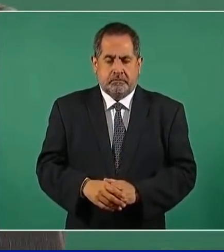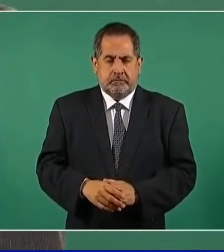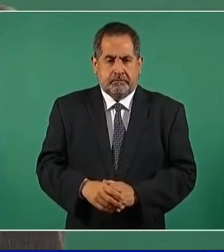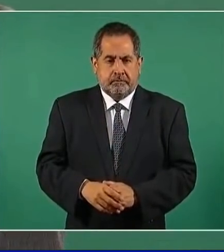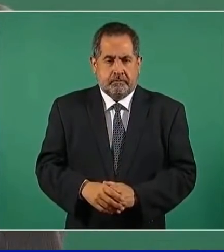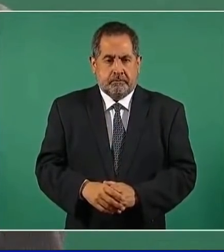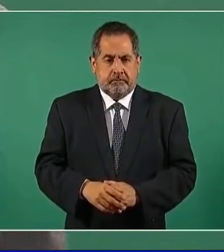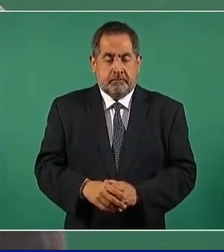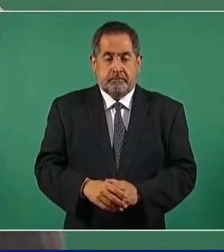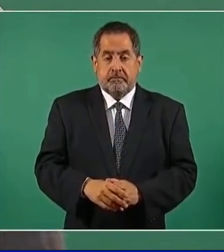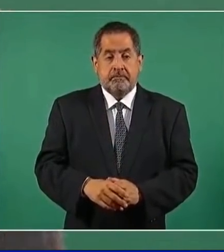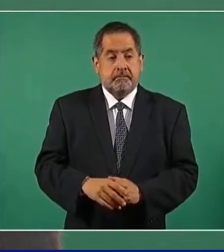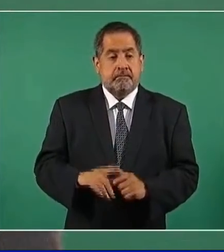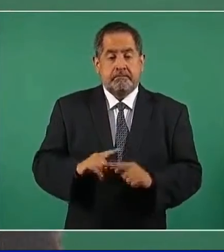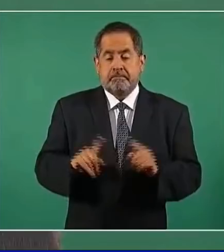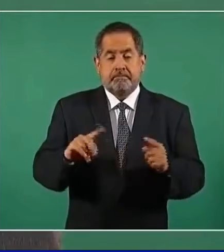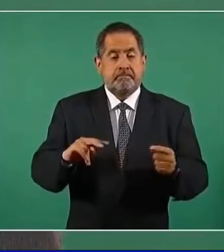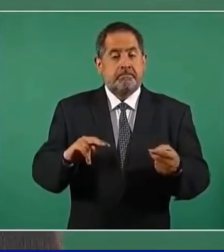Al contrario,